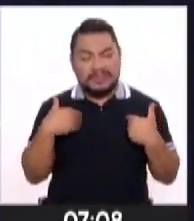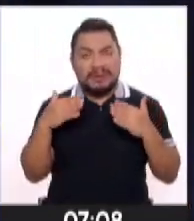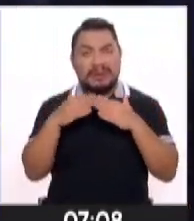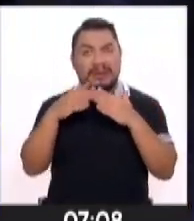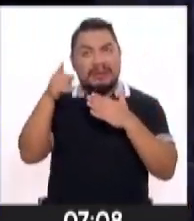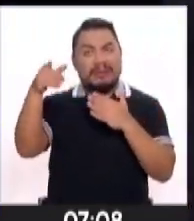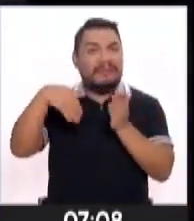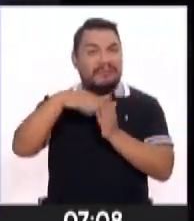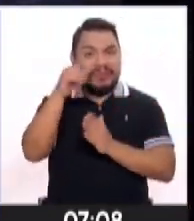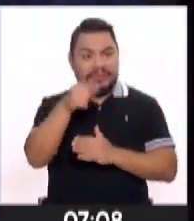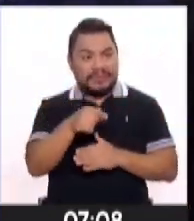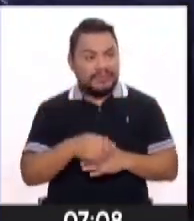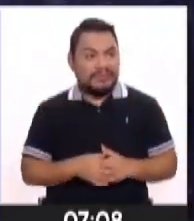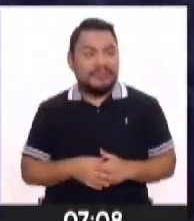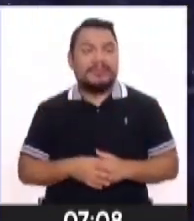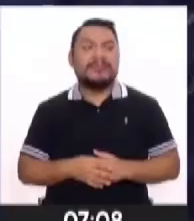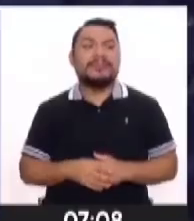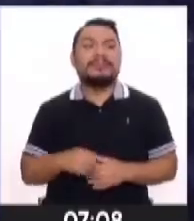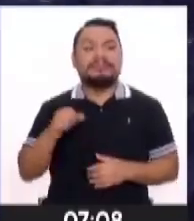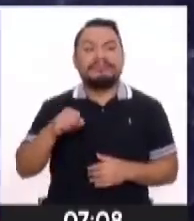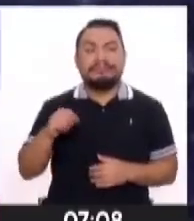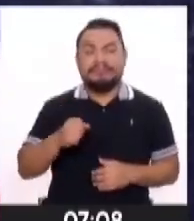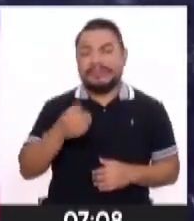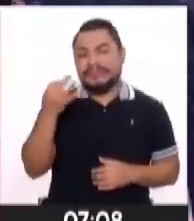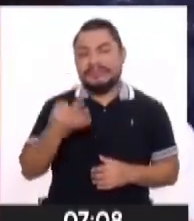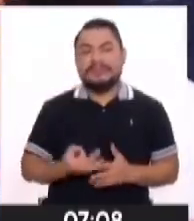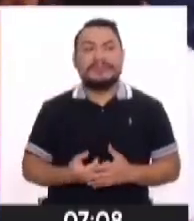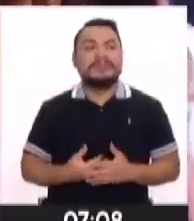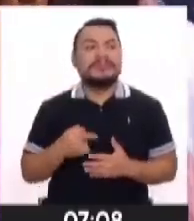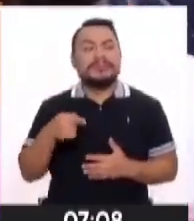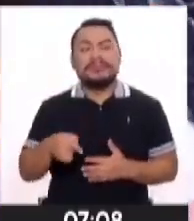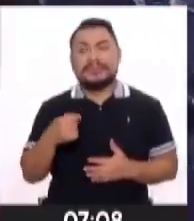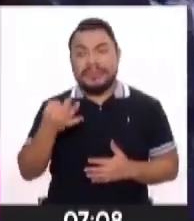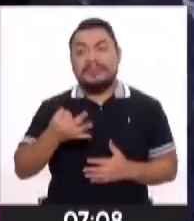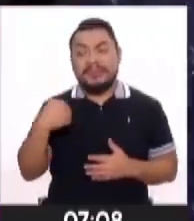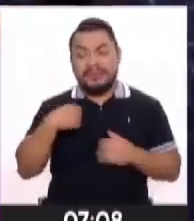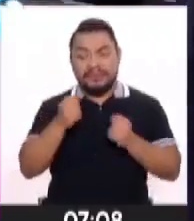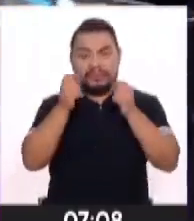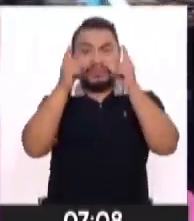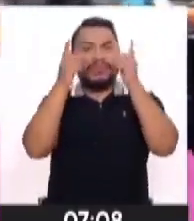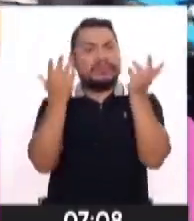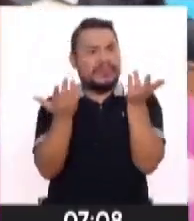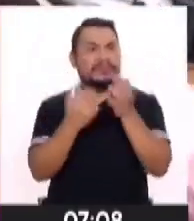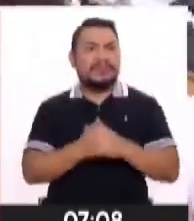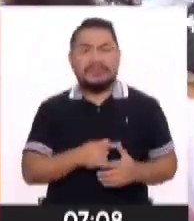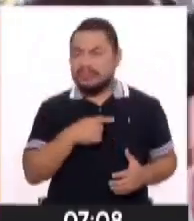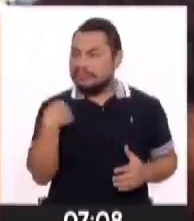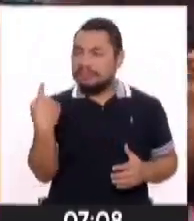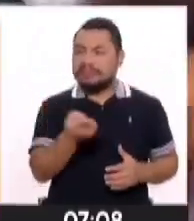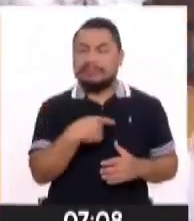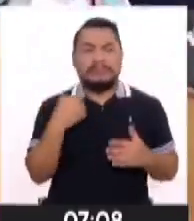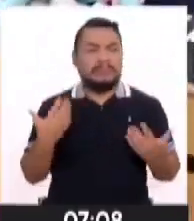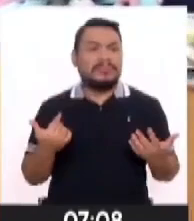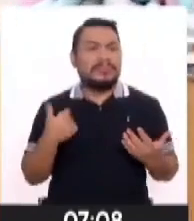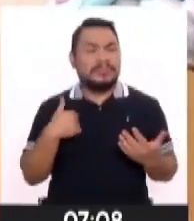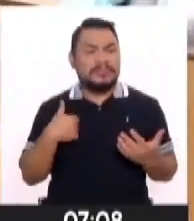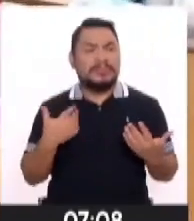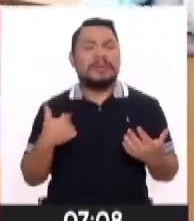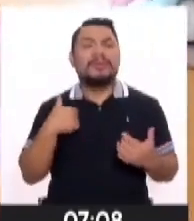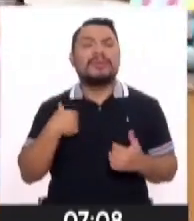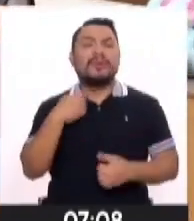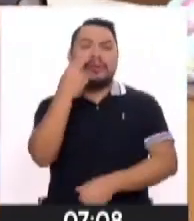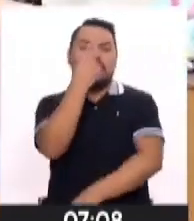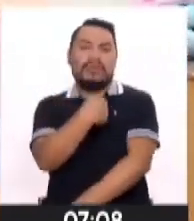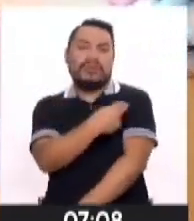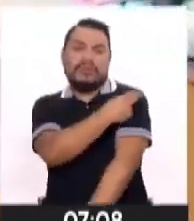acá y fue desalojado. Es verdad que esto es una sorpresa, ¿no? Que nos llegó y yo estaba en el hospital, yo estoy con